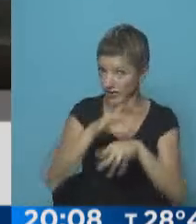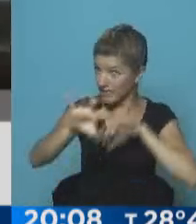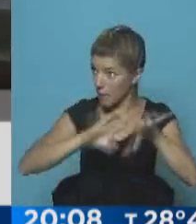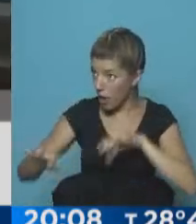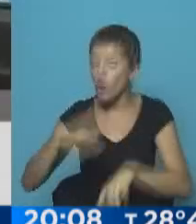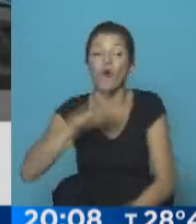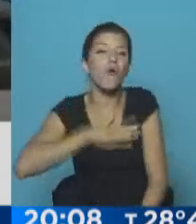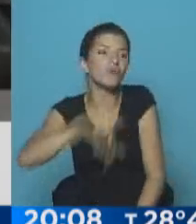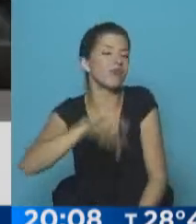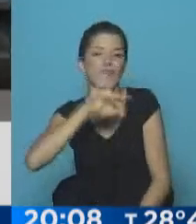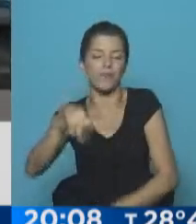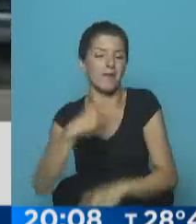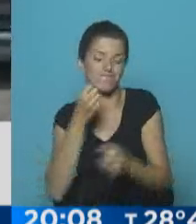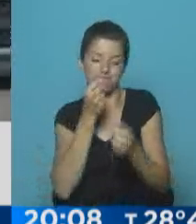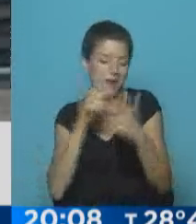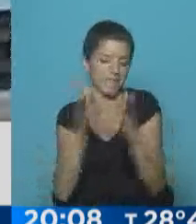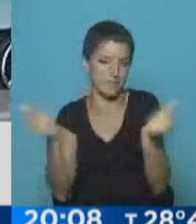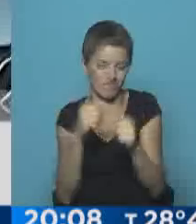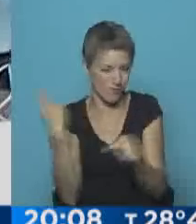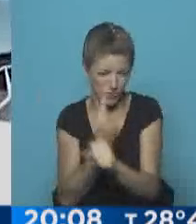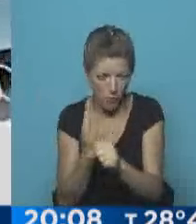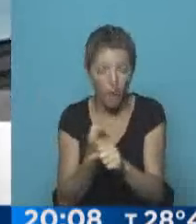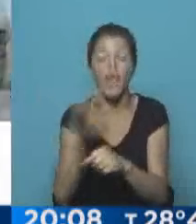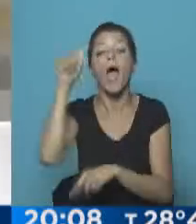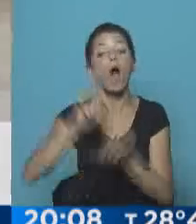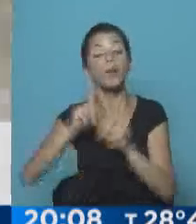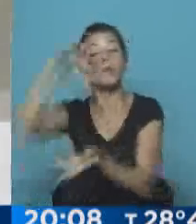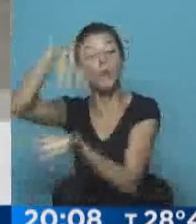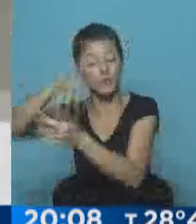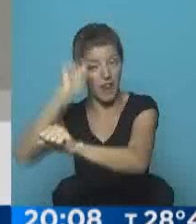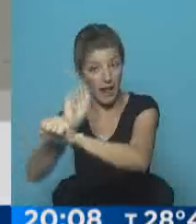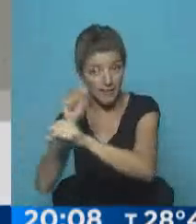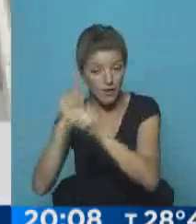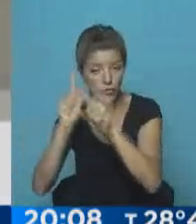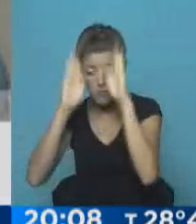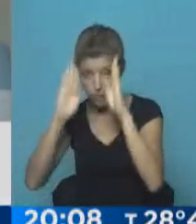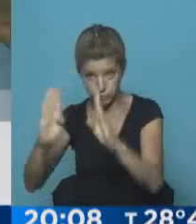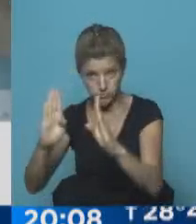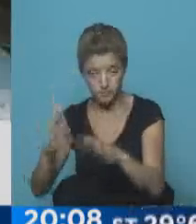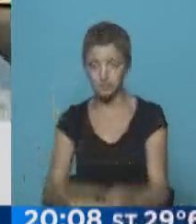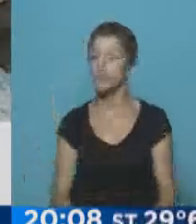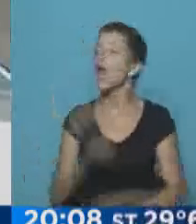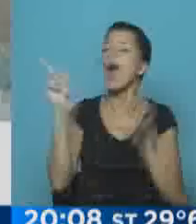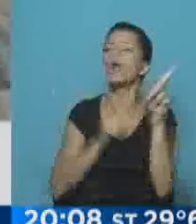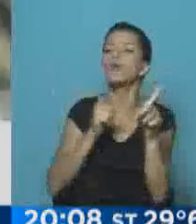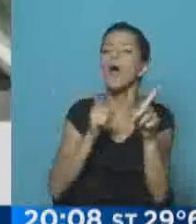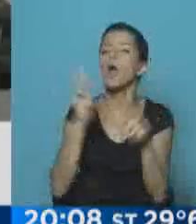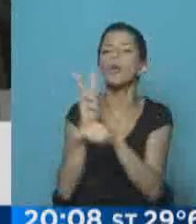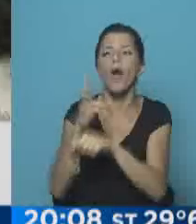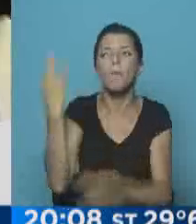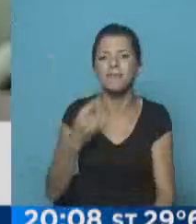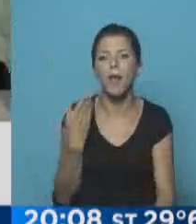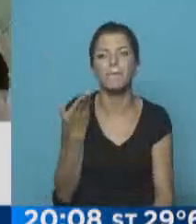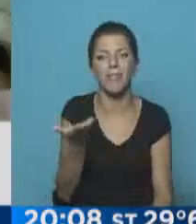prematuro decirlo. Ahora el servicio está trabajando en esa situación. ¿Tienen alguna custodia en especial? ¿Van a tener custodia? No,